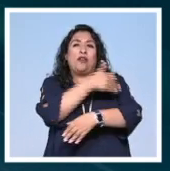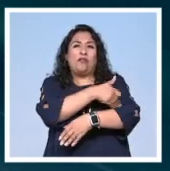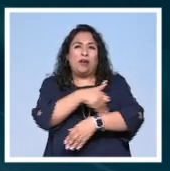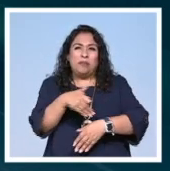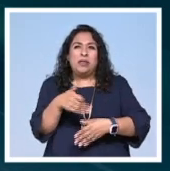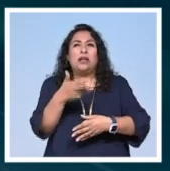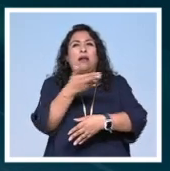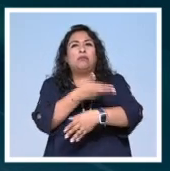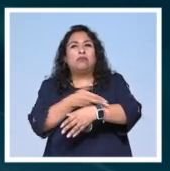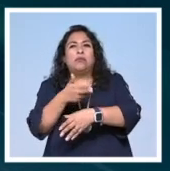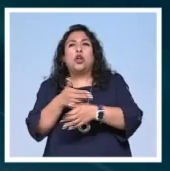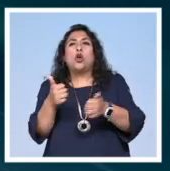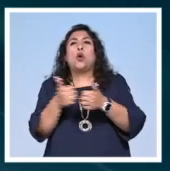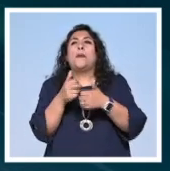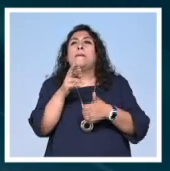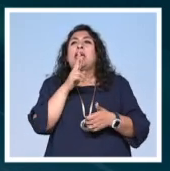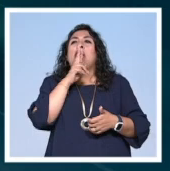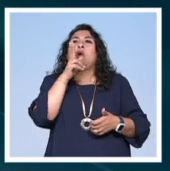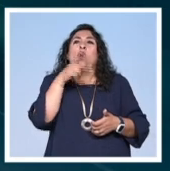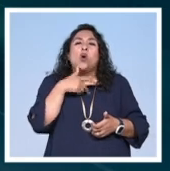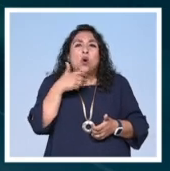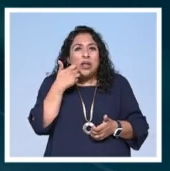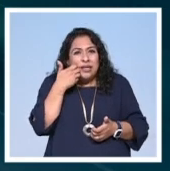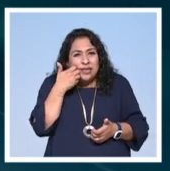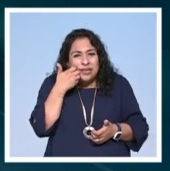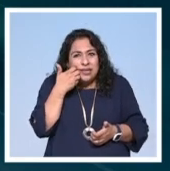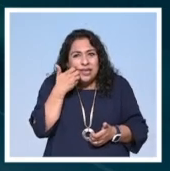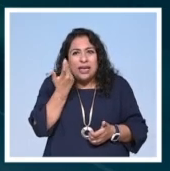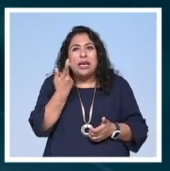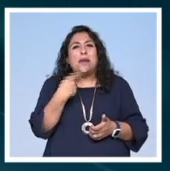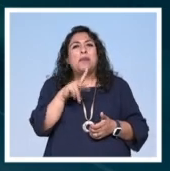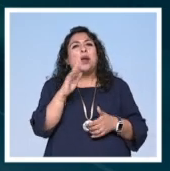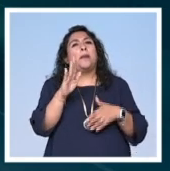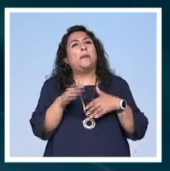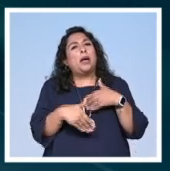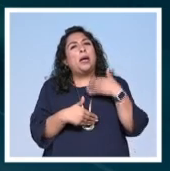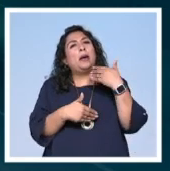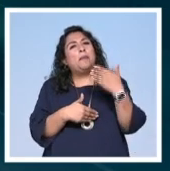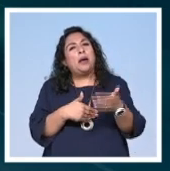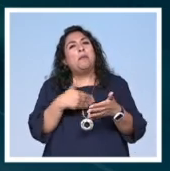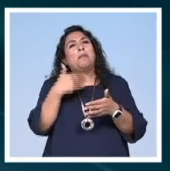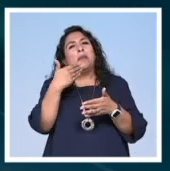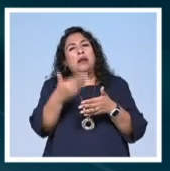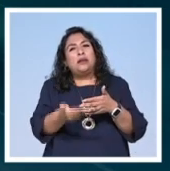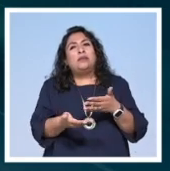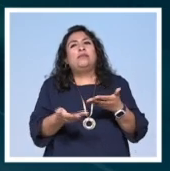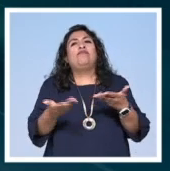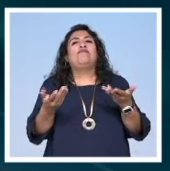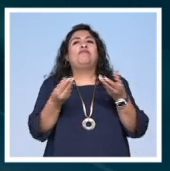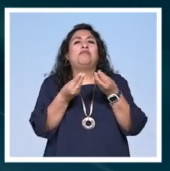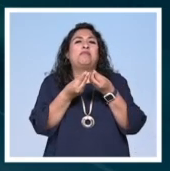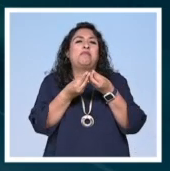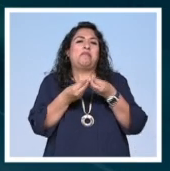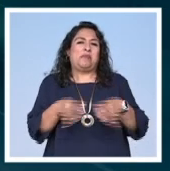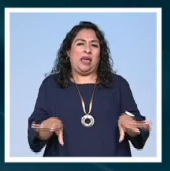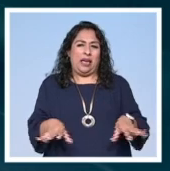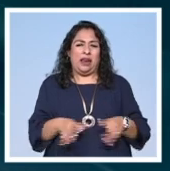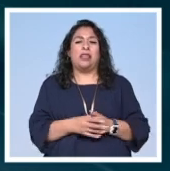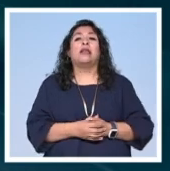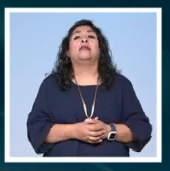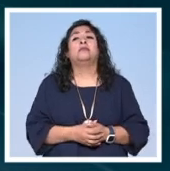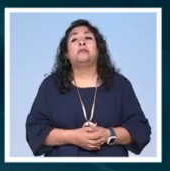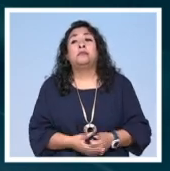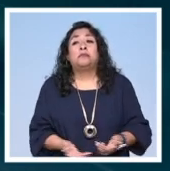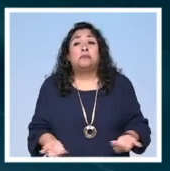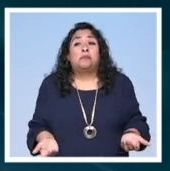Se gesta con la mejor de las intenciones pero que conforme va avanzando se se van perdiendo en el camino